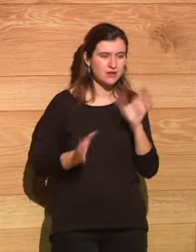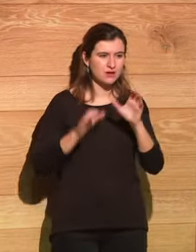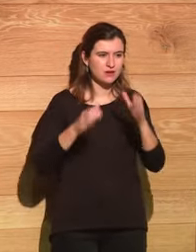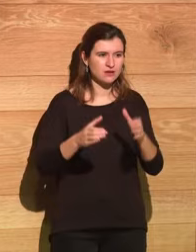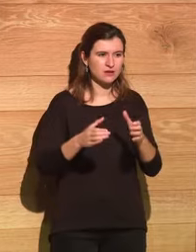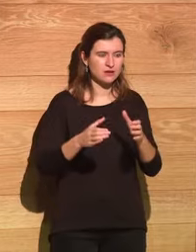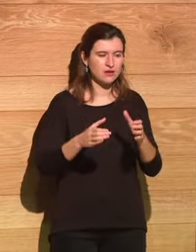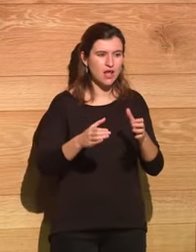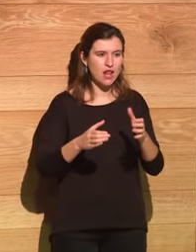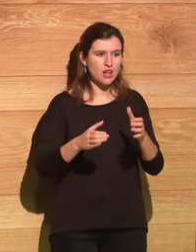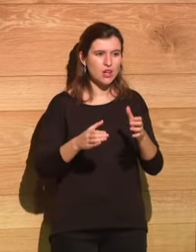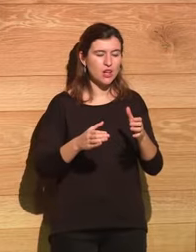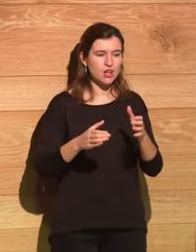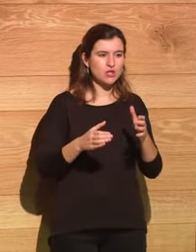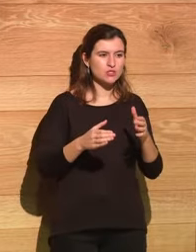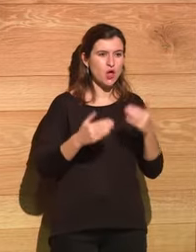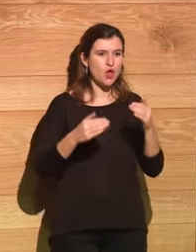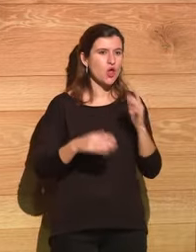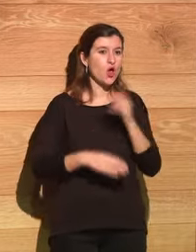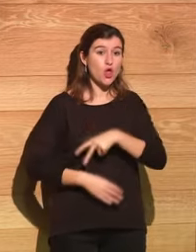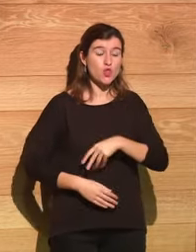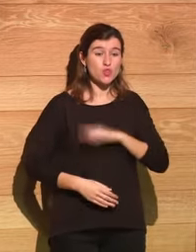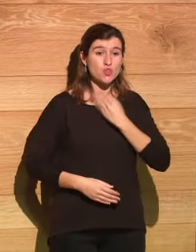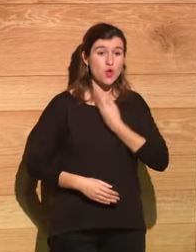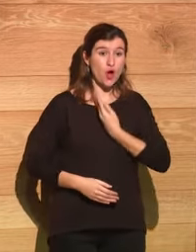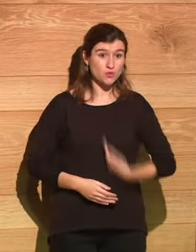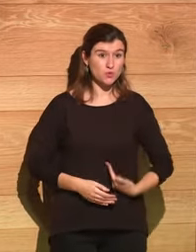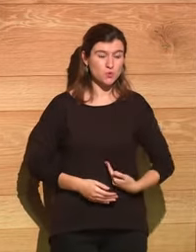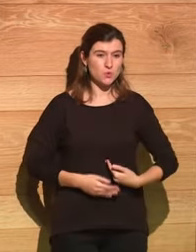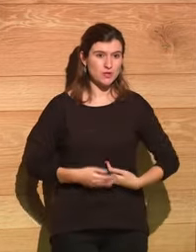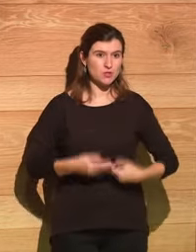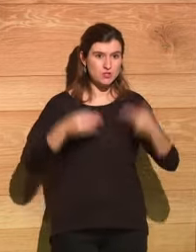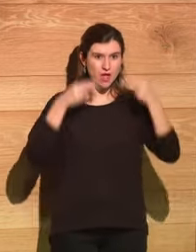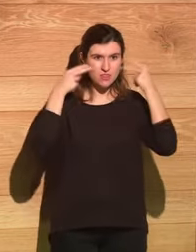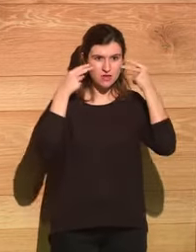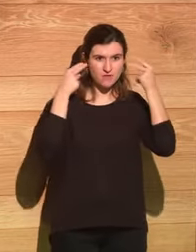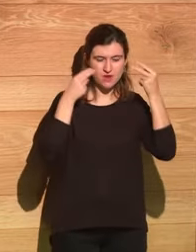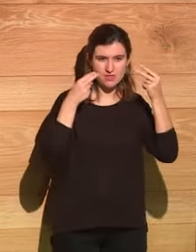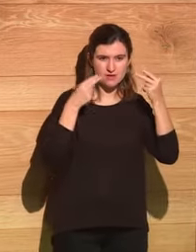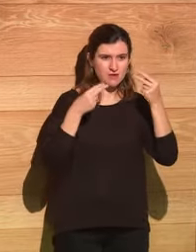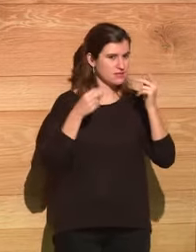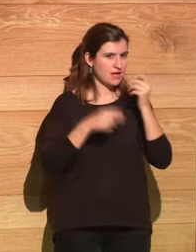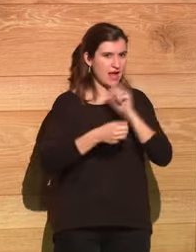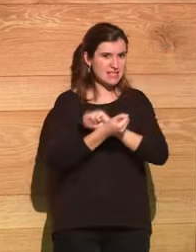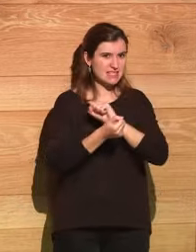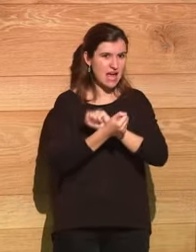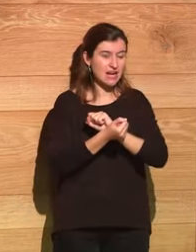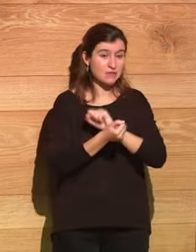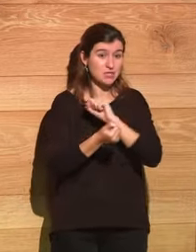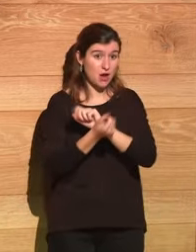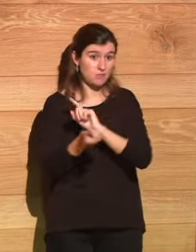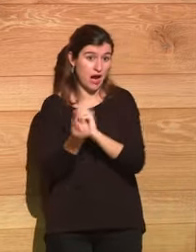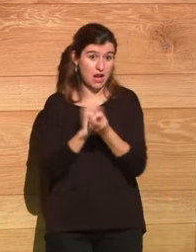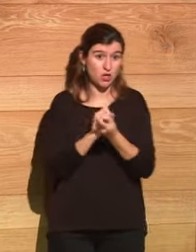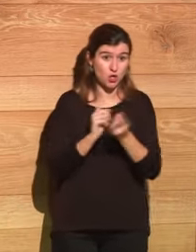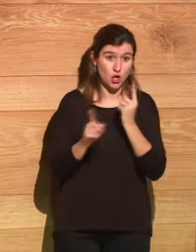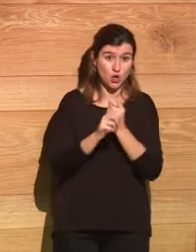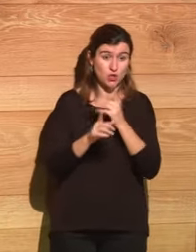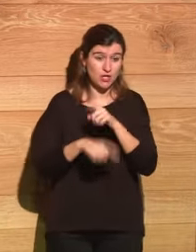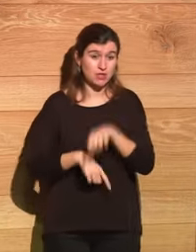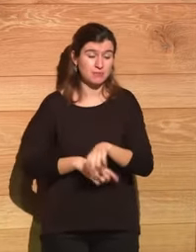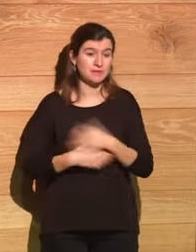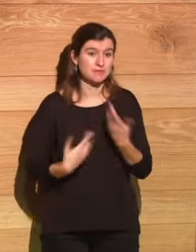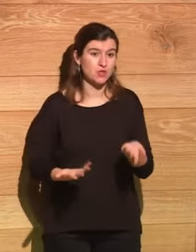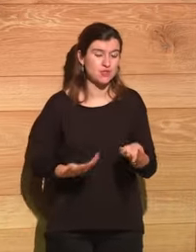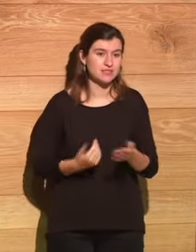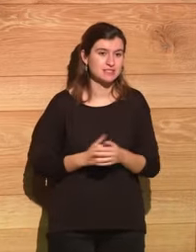esclavos de amos, pero también los hombres de mujeres y las mujeres de hombres. Uh-huh. Y entonces esa cosa que tiene ella que no se atreve a